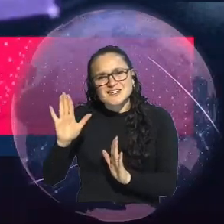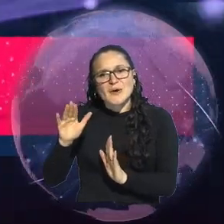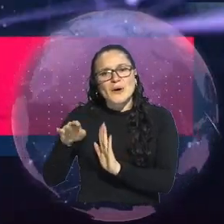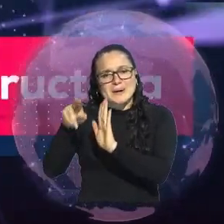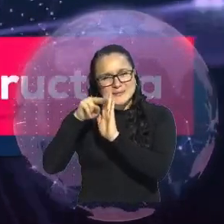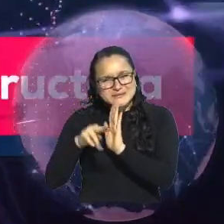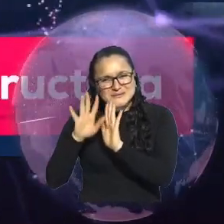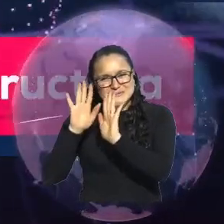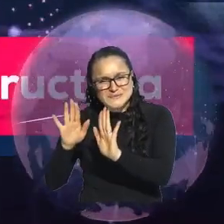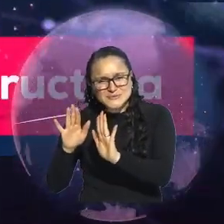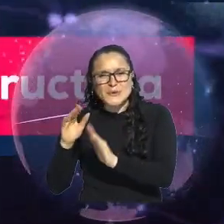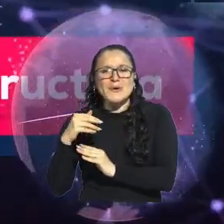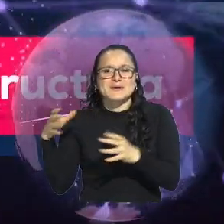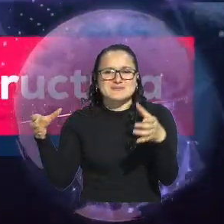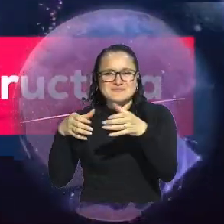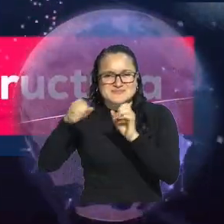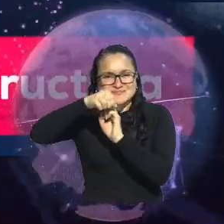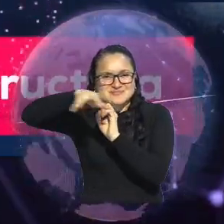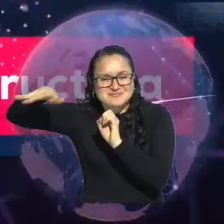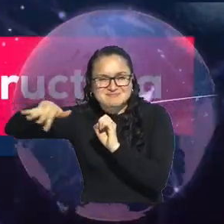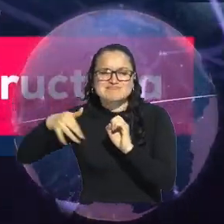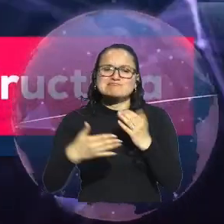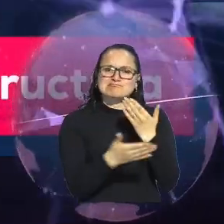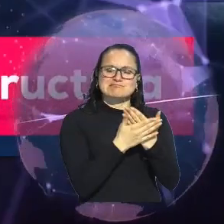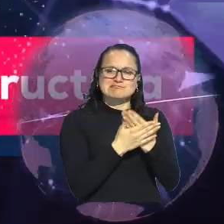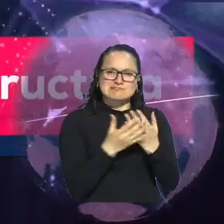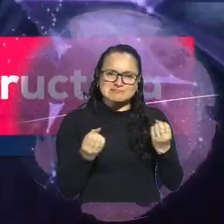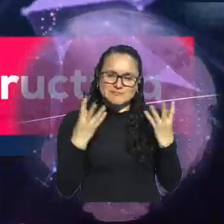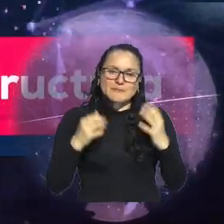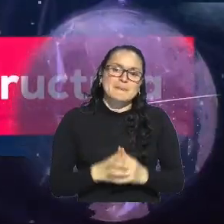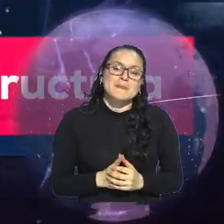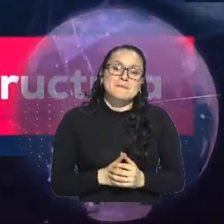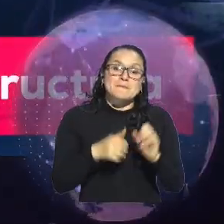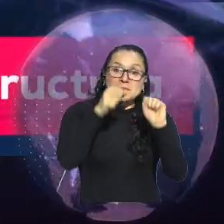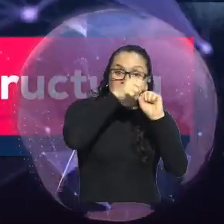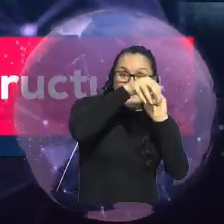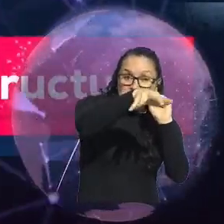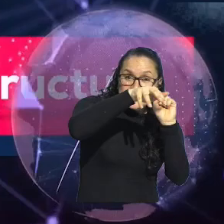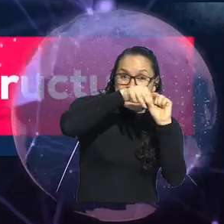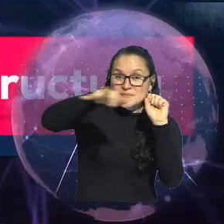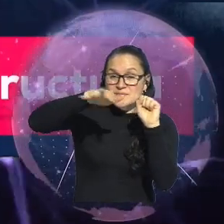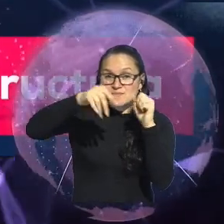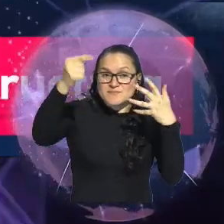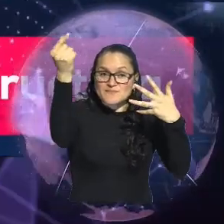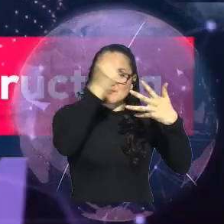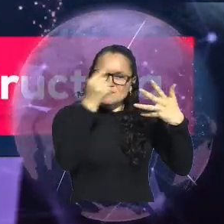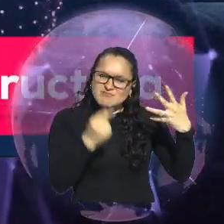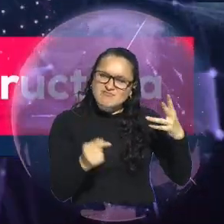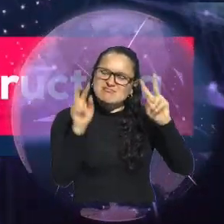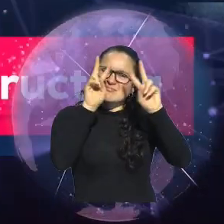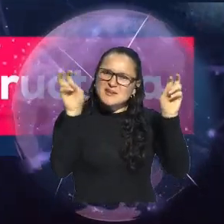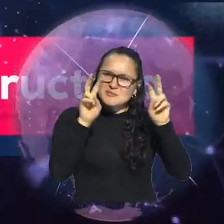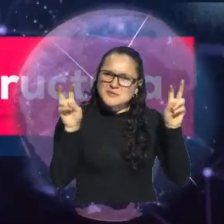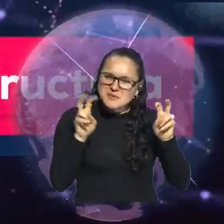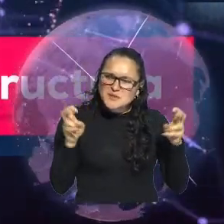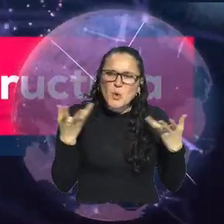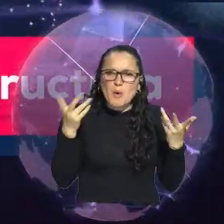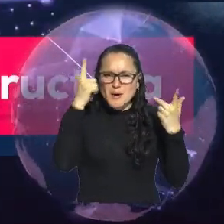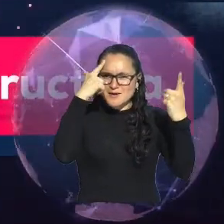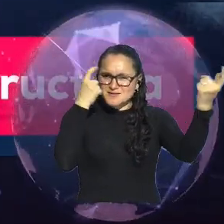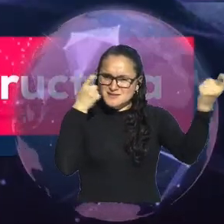código de buenas prácticas para el despliegue infraestructura de telecomunicaciones y toda la información sobre la estrategia de despliegue